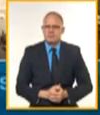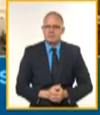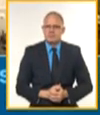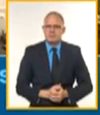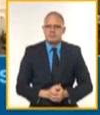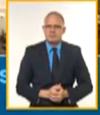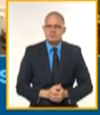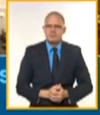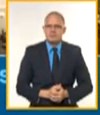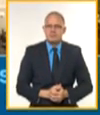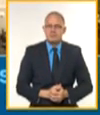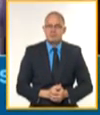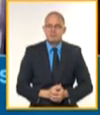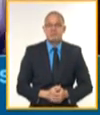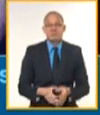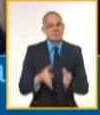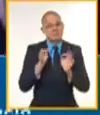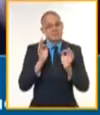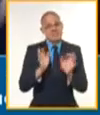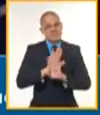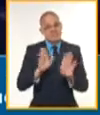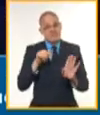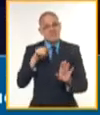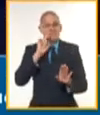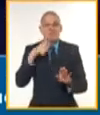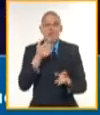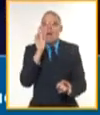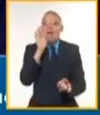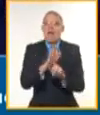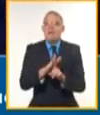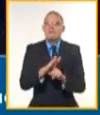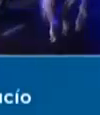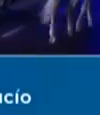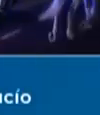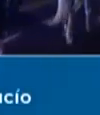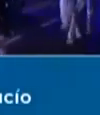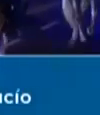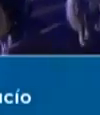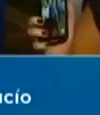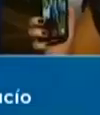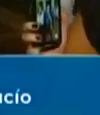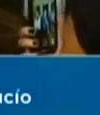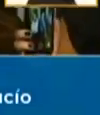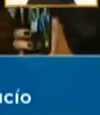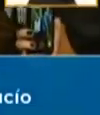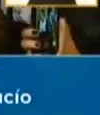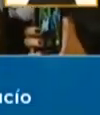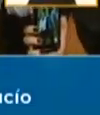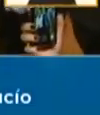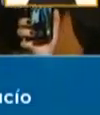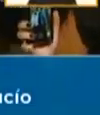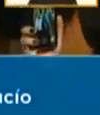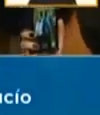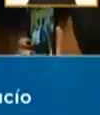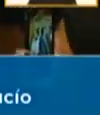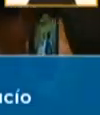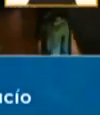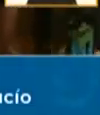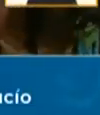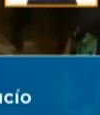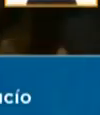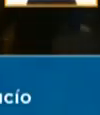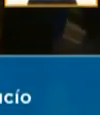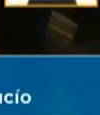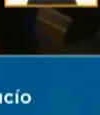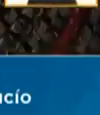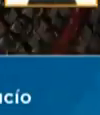Paseo triunfal de Milei en la apertura del año legislativo, pero atípica noche en el Congreso, asientos vacíos de la oposición y prensa